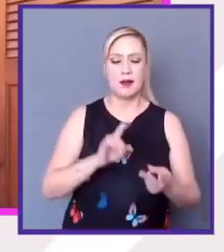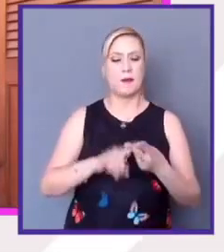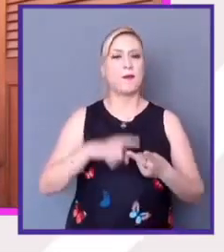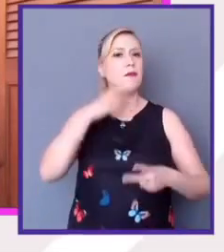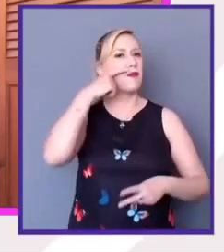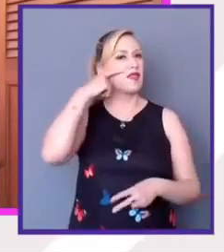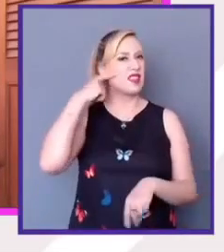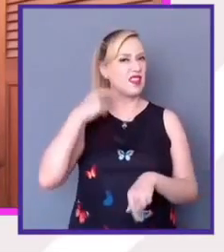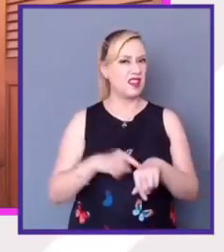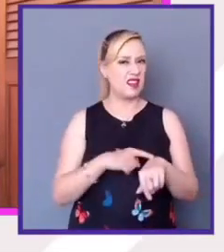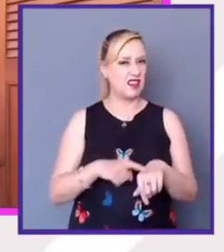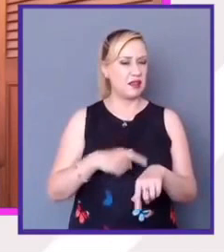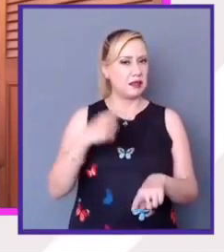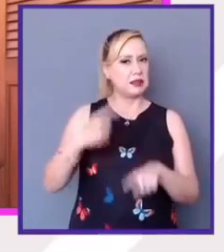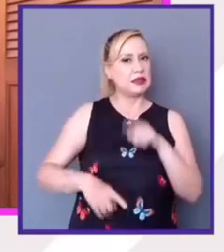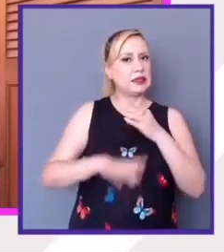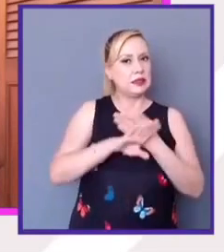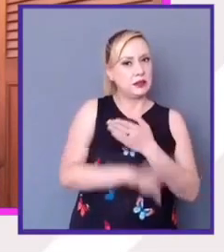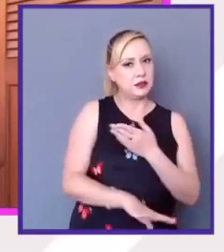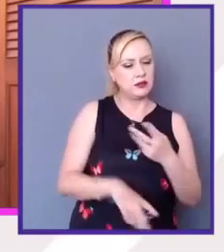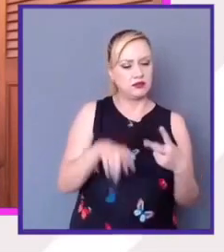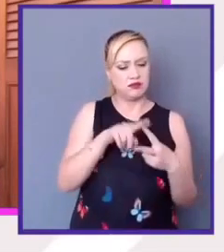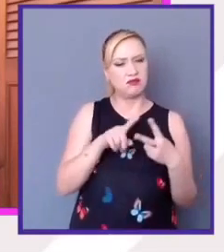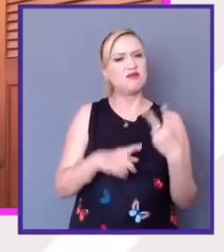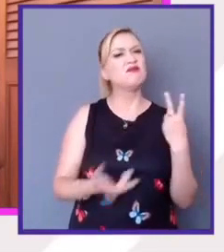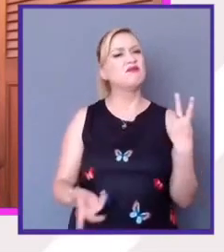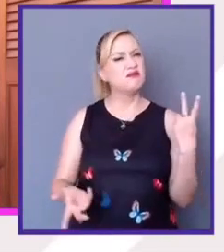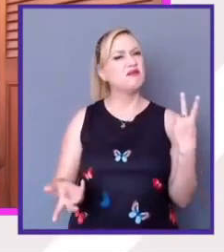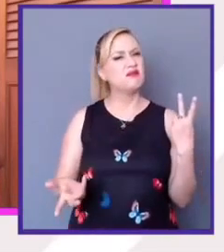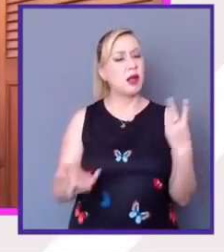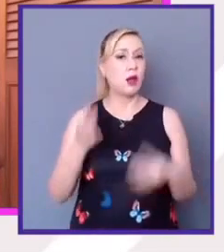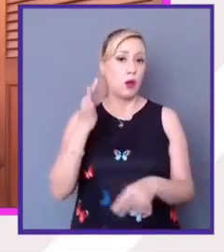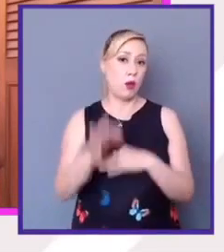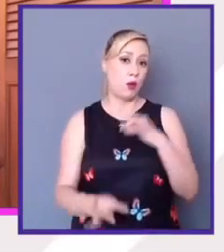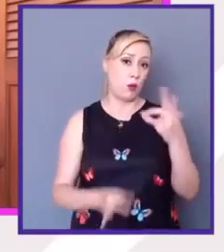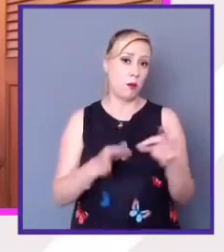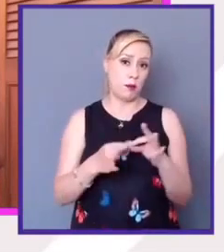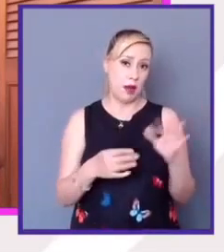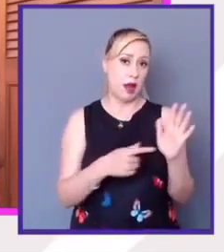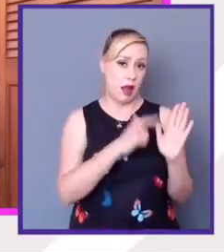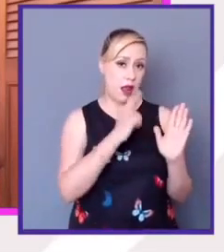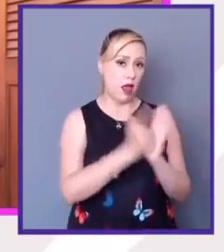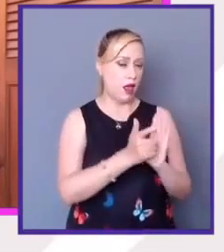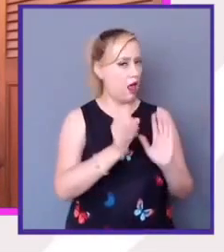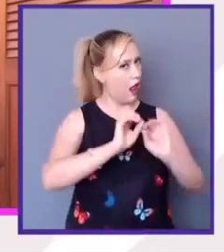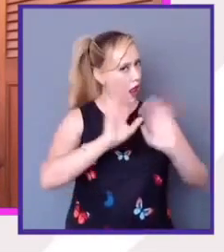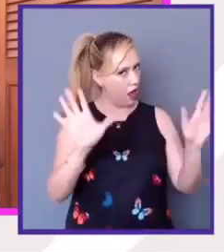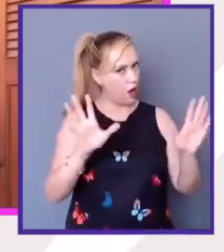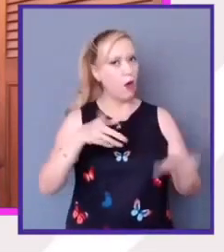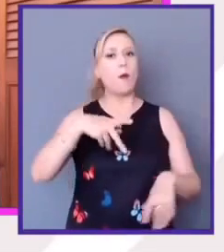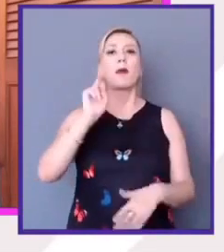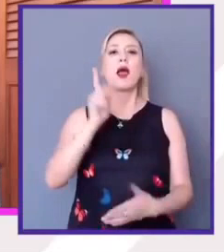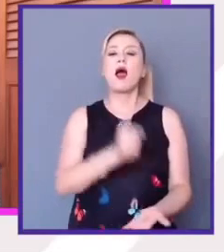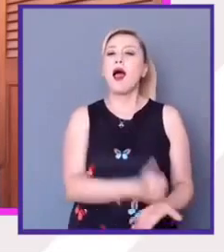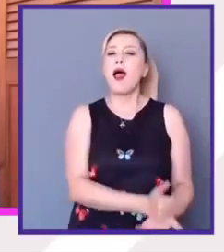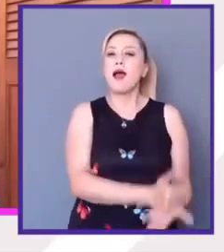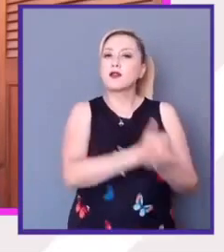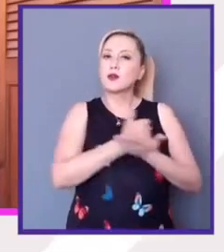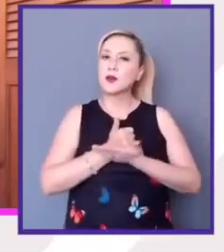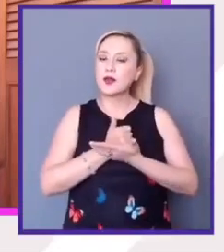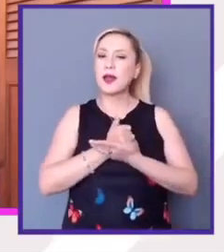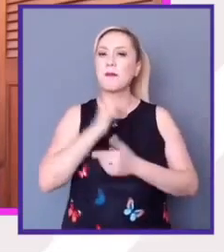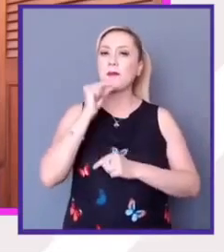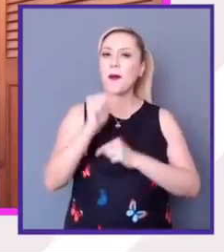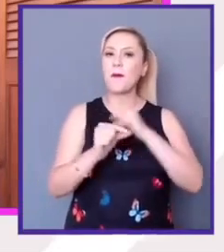las empresas no solamente es algo que nos ayuda a cumplir con lo que dice la ley, sino que también ayuda a que cada vez hay más datos,